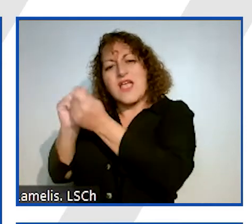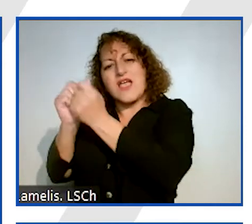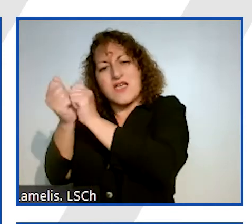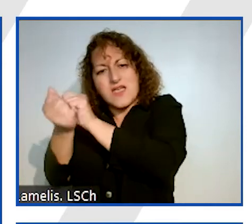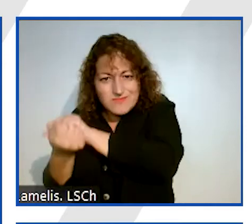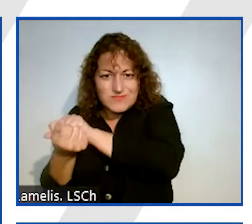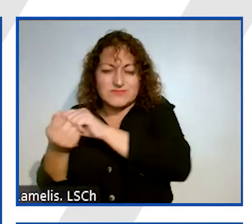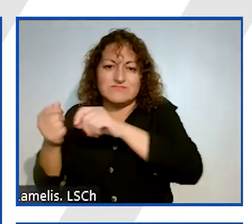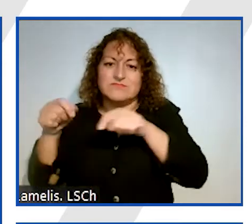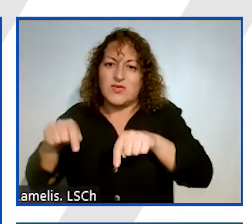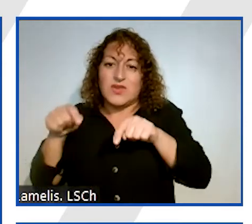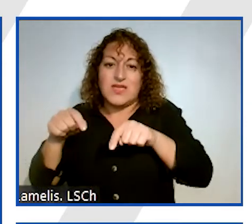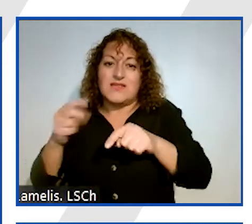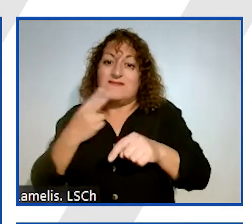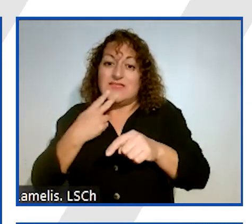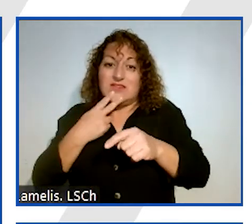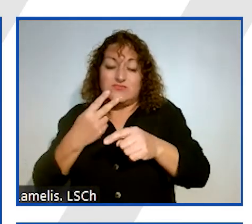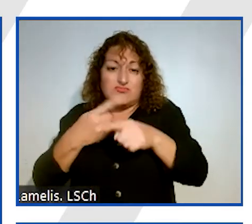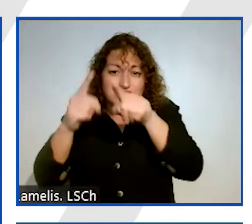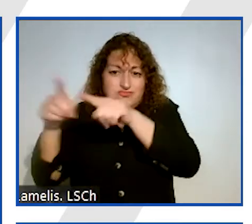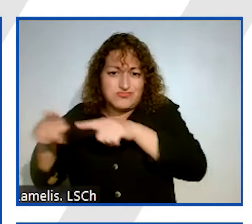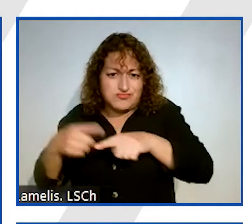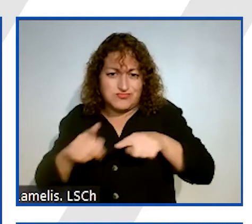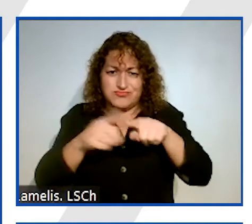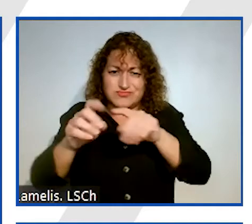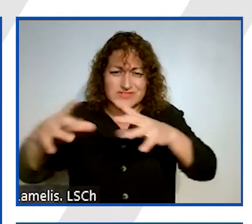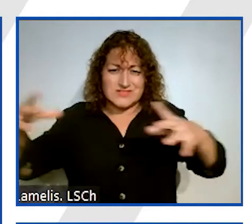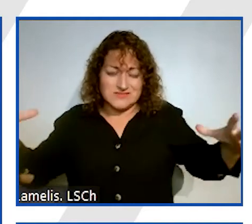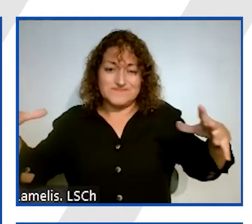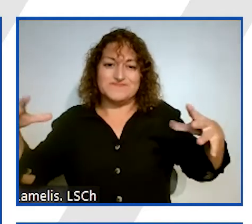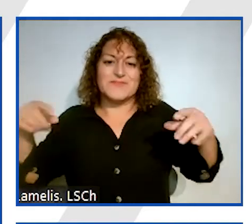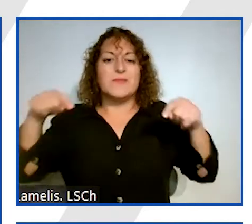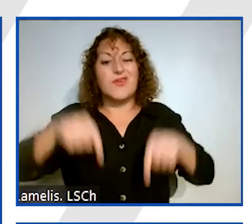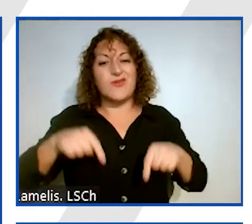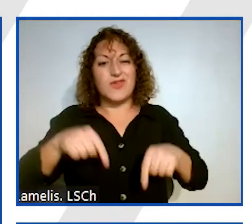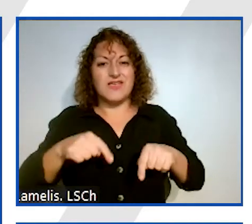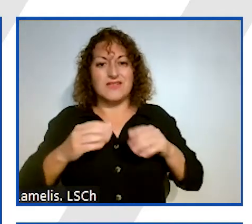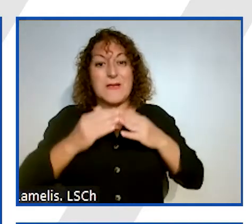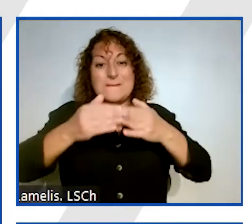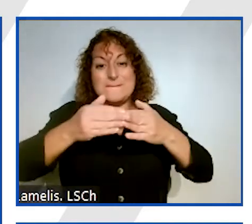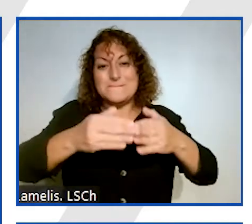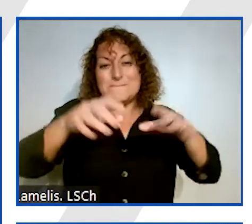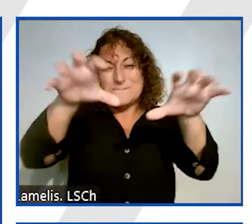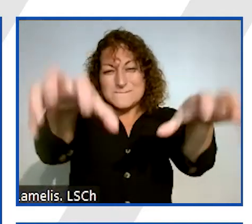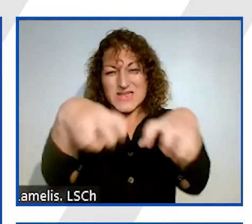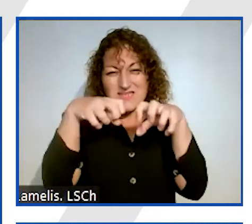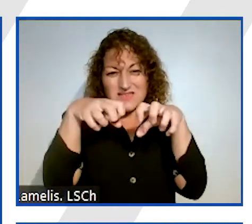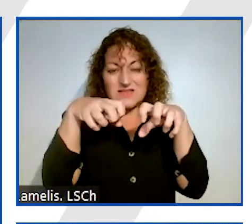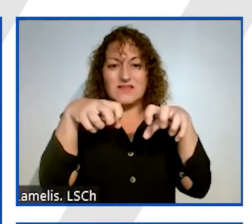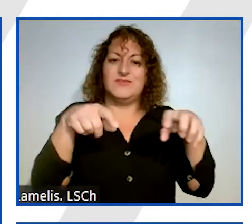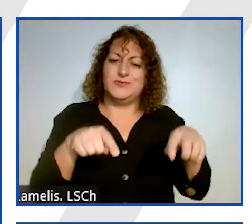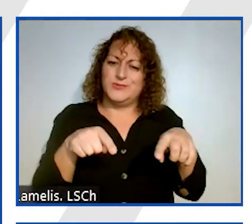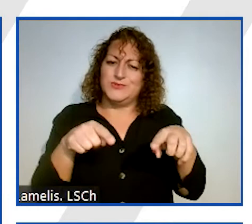esta gran diversidad de especies, la era moderna de la pesca ha hecho que muchas de las